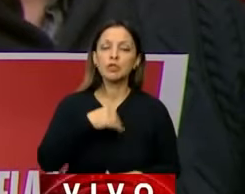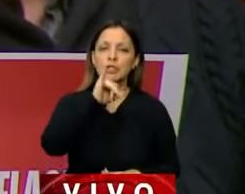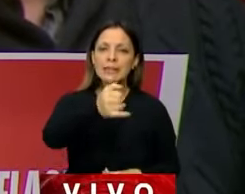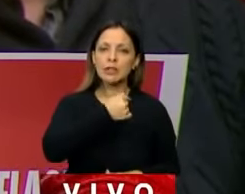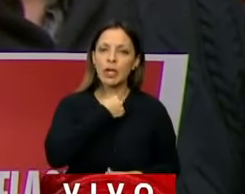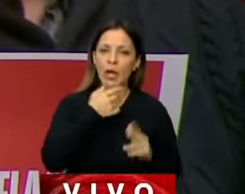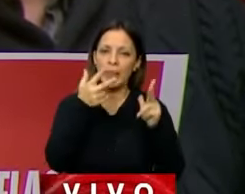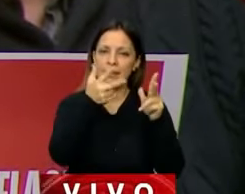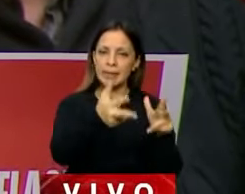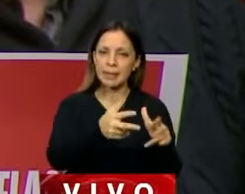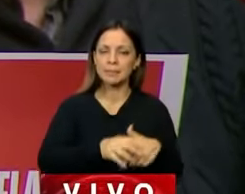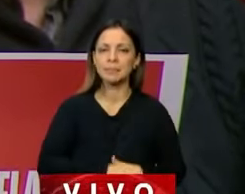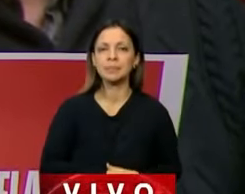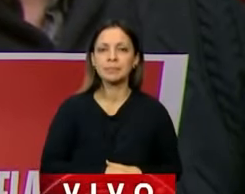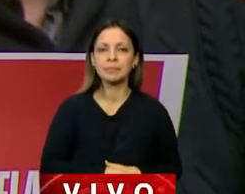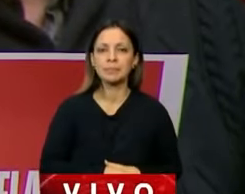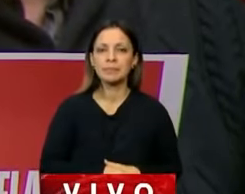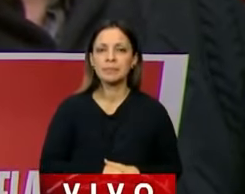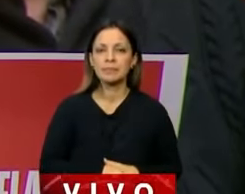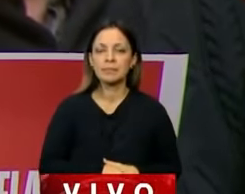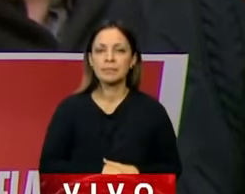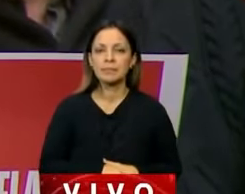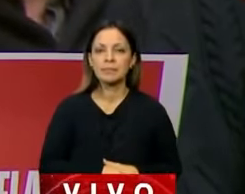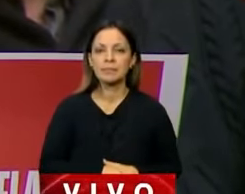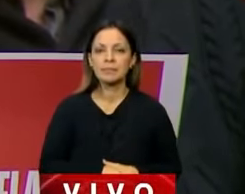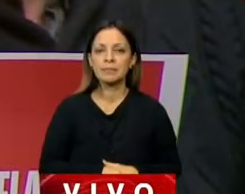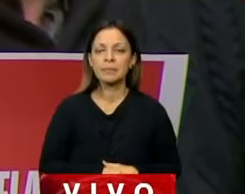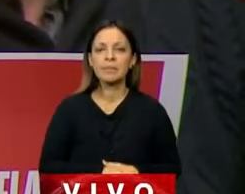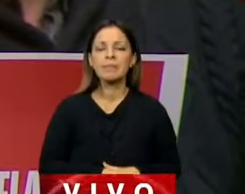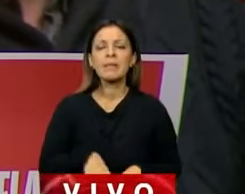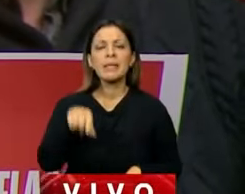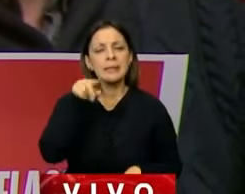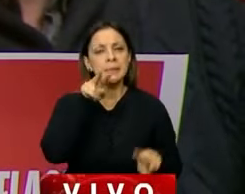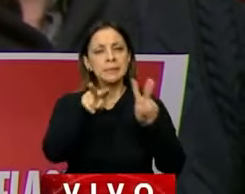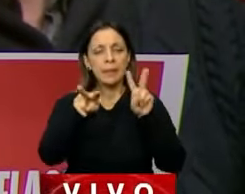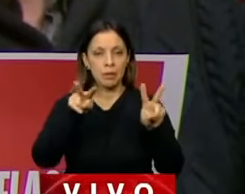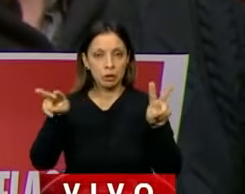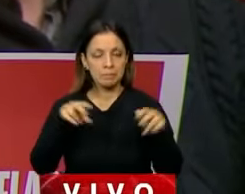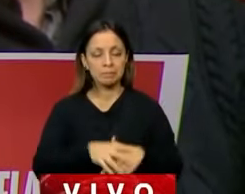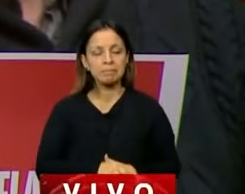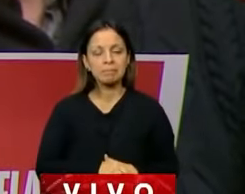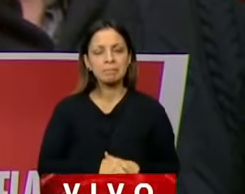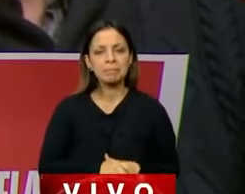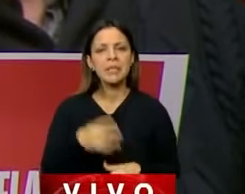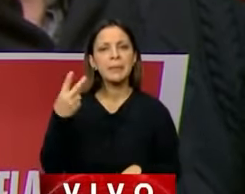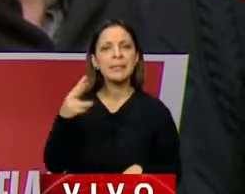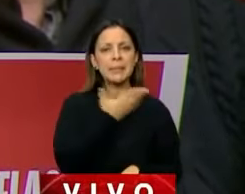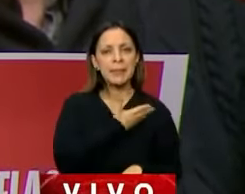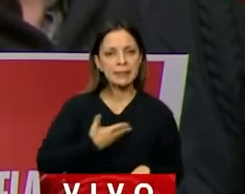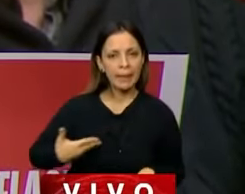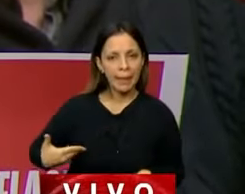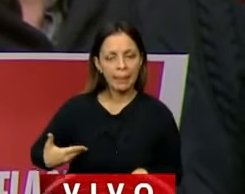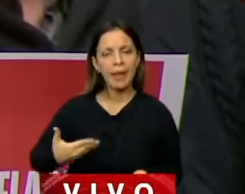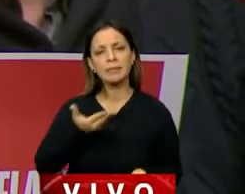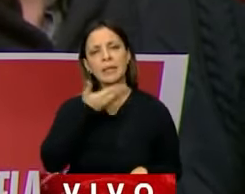decir que efectivamente acá hemos escuchado a la vicepresidenta hablando del